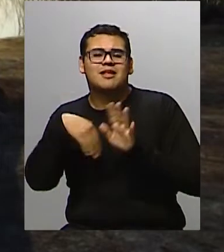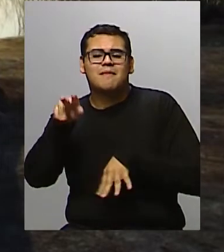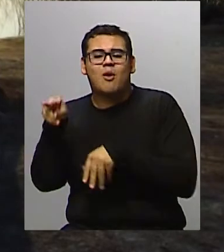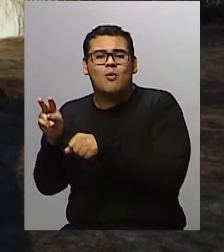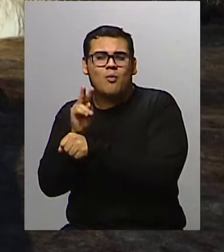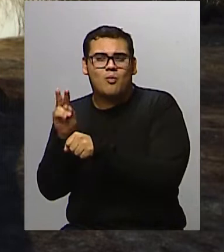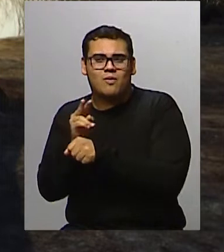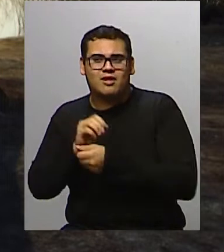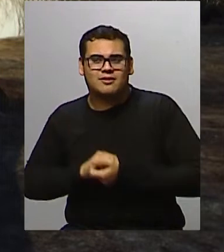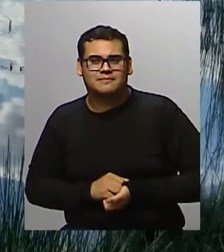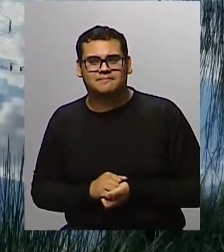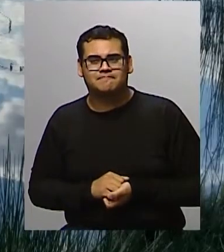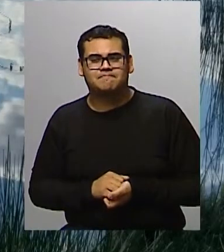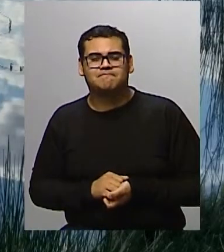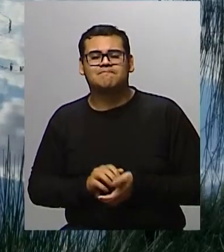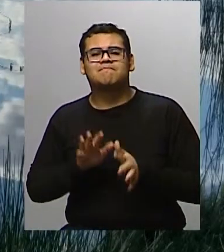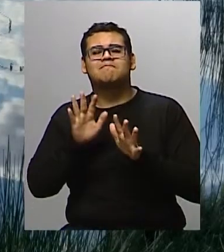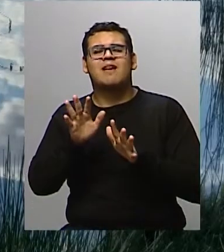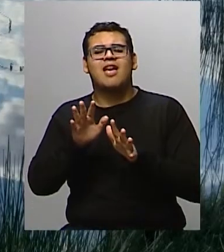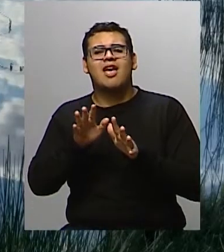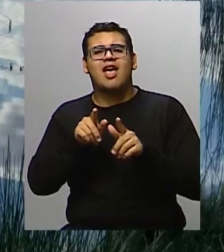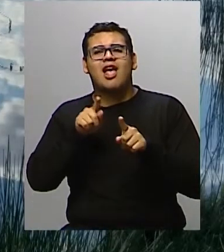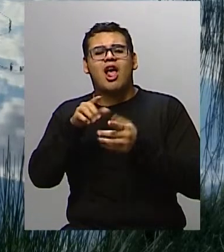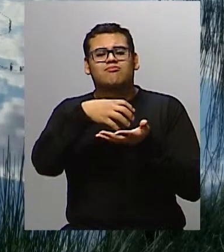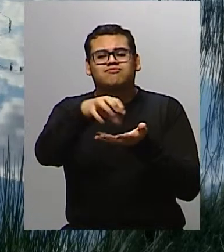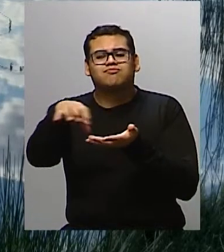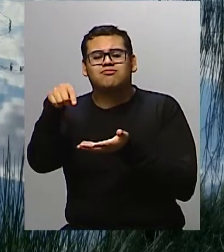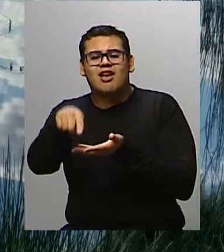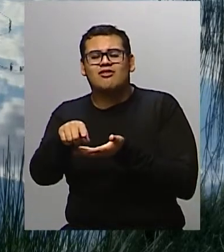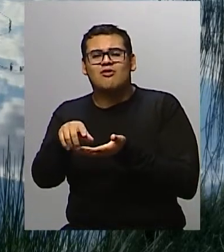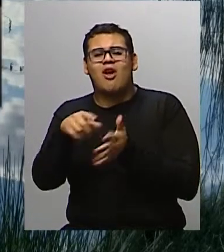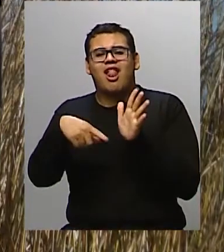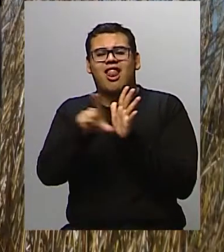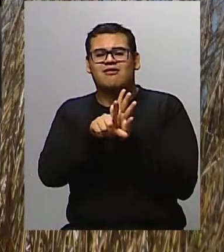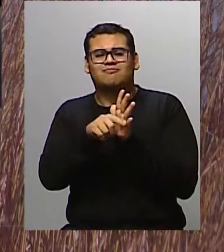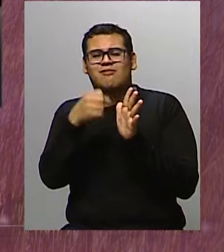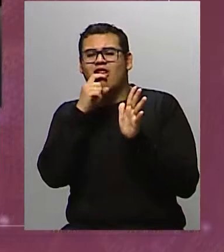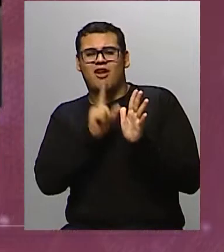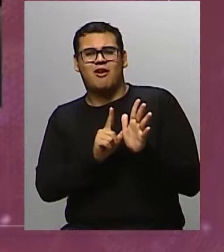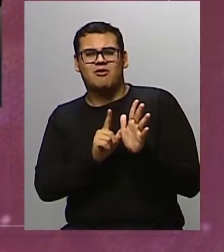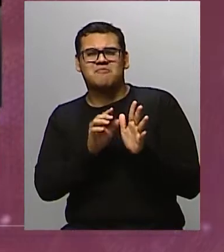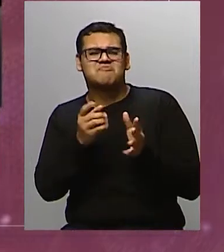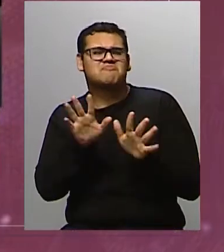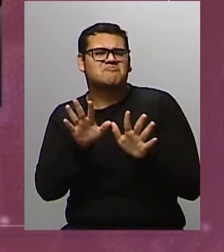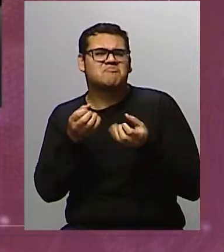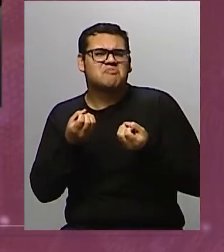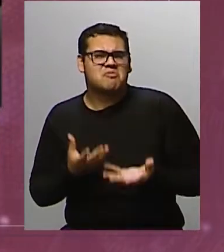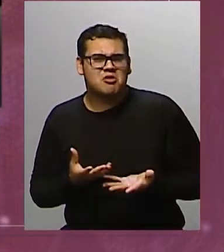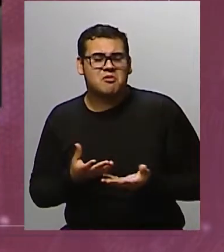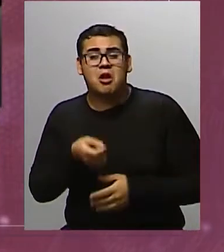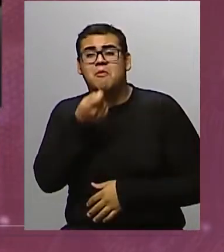Ever, ¿por qué hay sectores que se resisten a la ley de humedales, ¿no? Porque veíamos por ahí lo que sucede en algunas